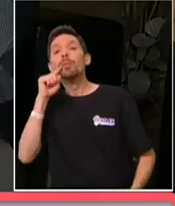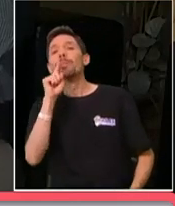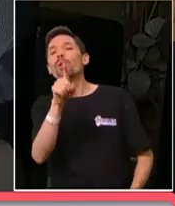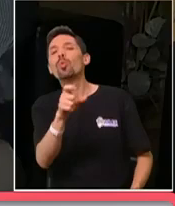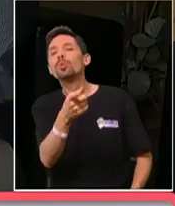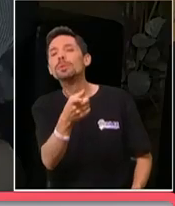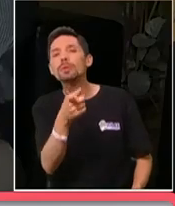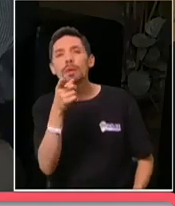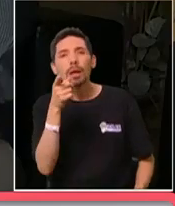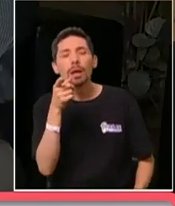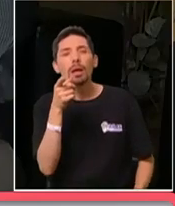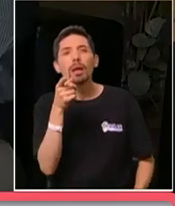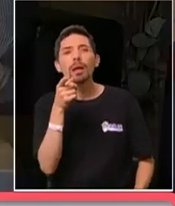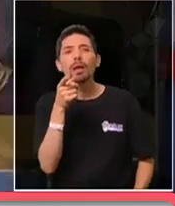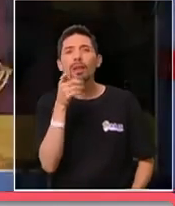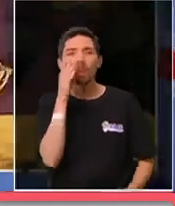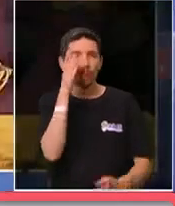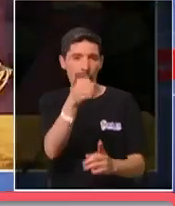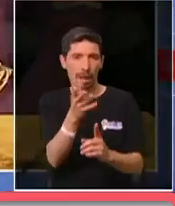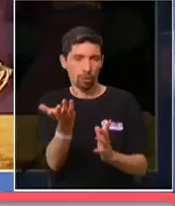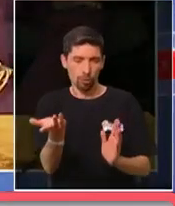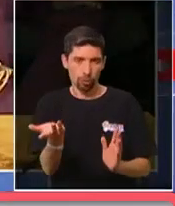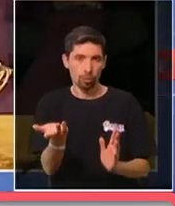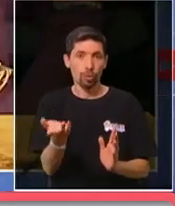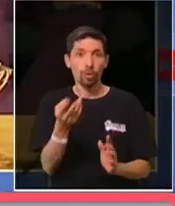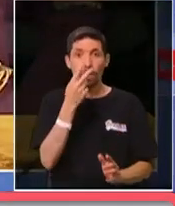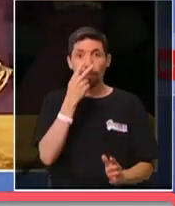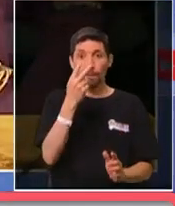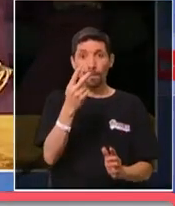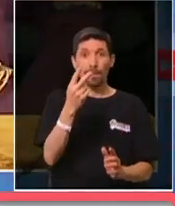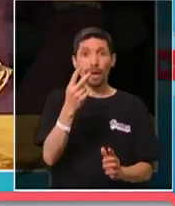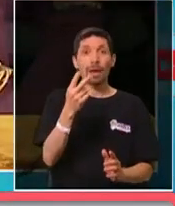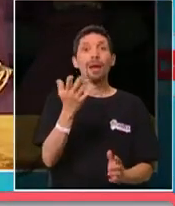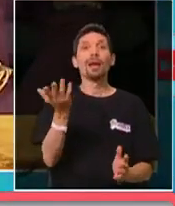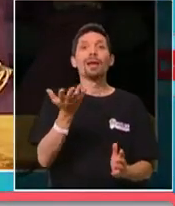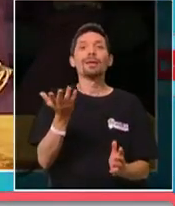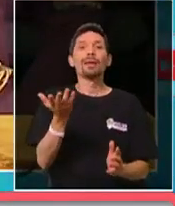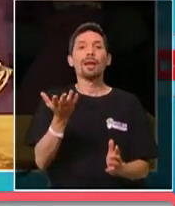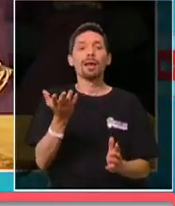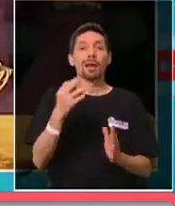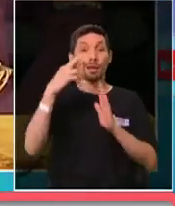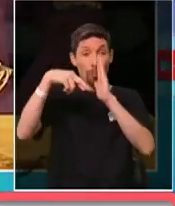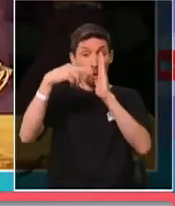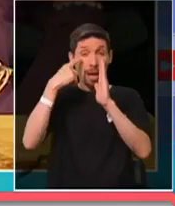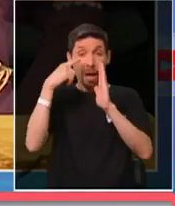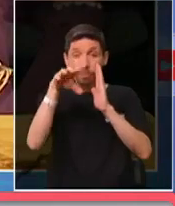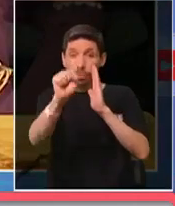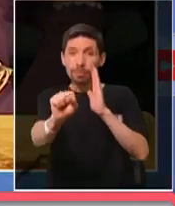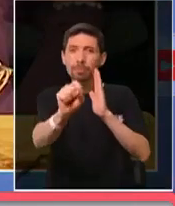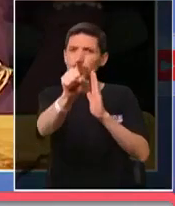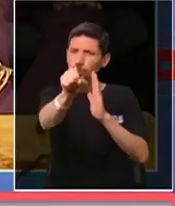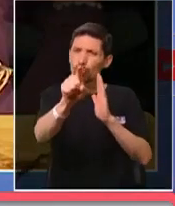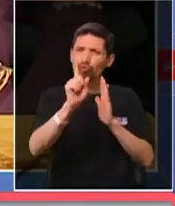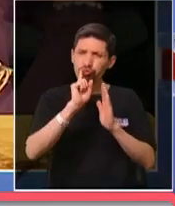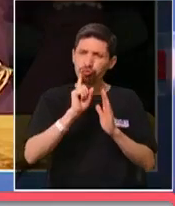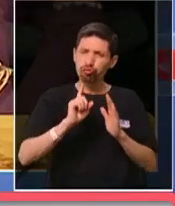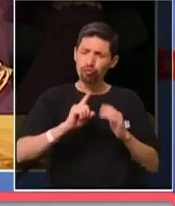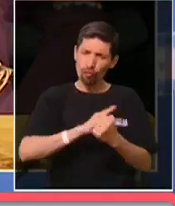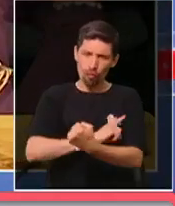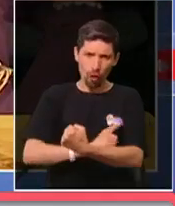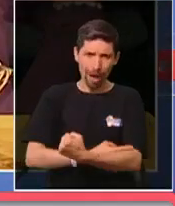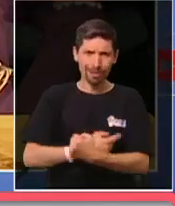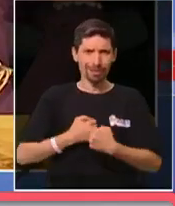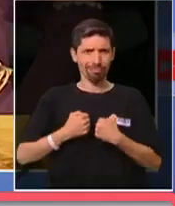directamente. Claro, uno ve este reportaje y ve tu fuerza, tu garra. Me imagino también